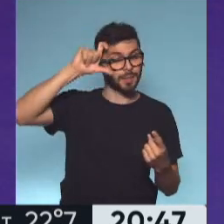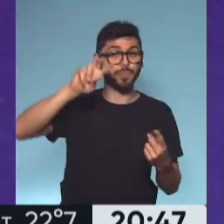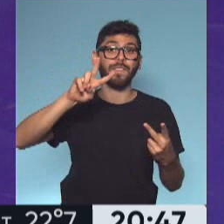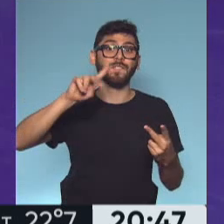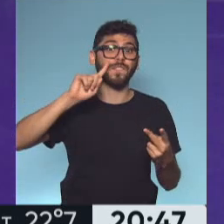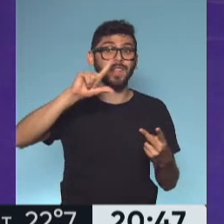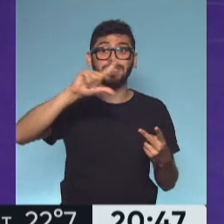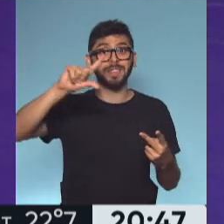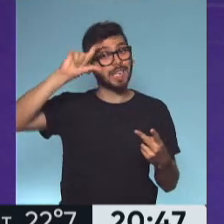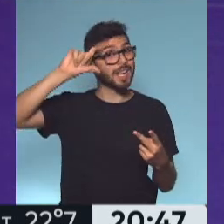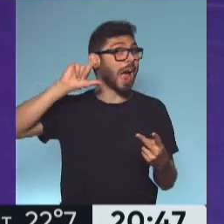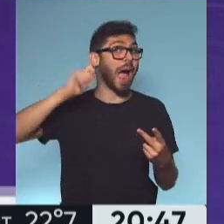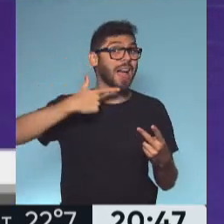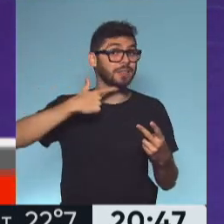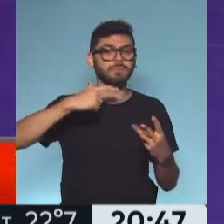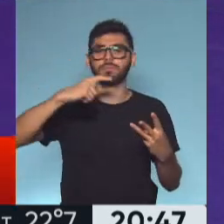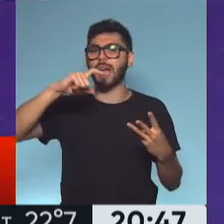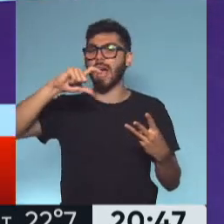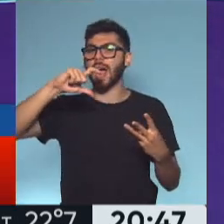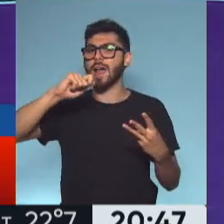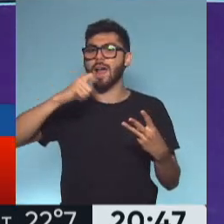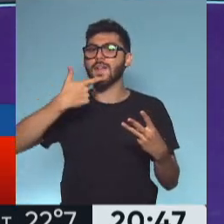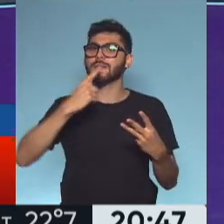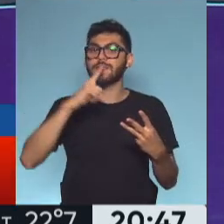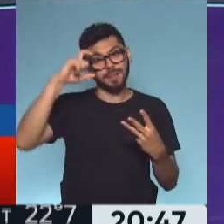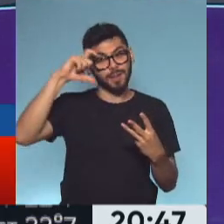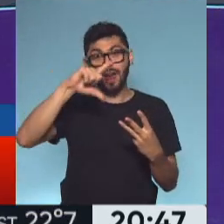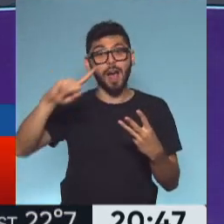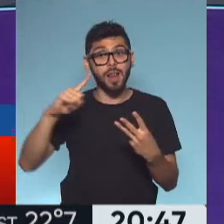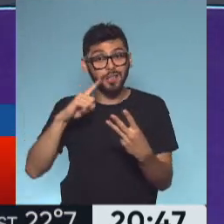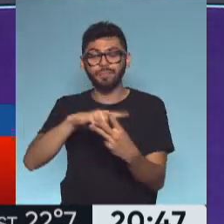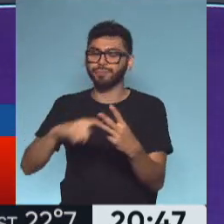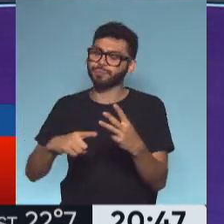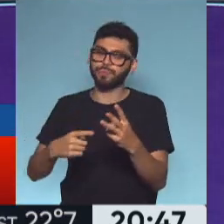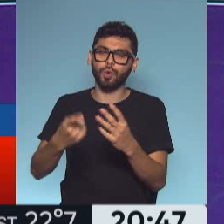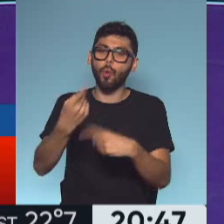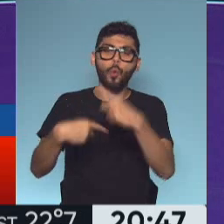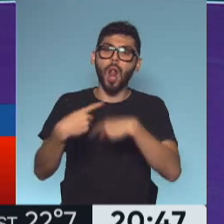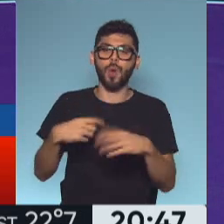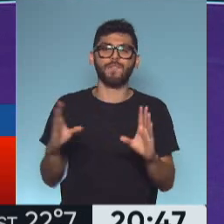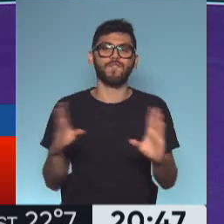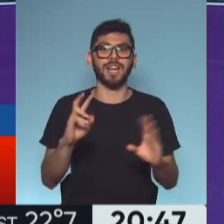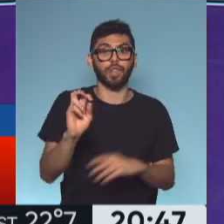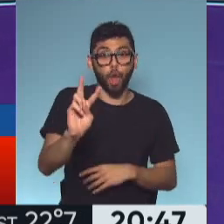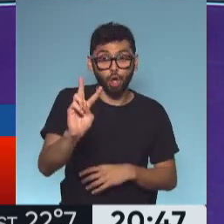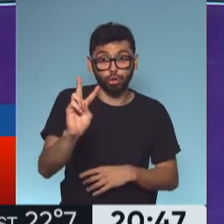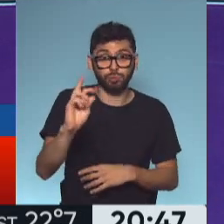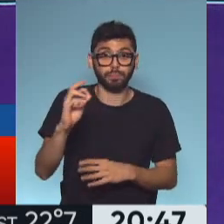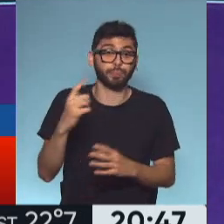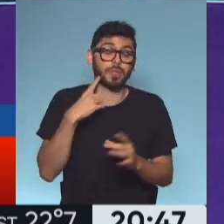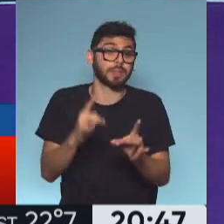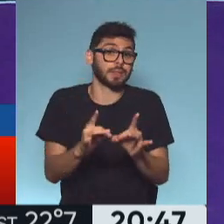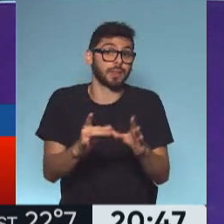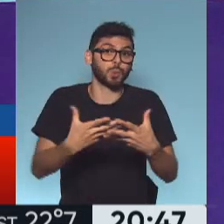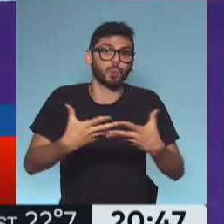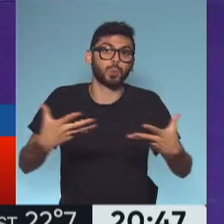y Castelli. Esto lógicamente tiene que ver con el aumento de contagios, ¿no? En la zona del AMBA sobre todo. A